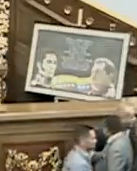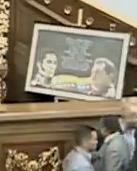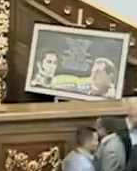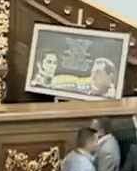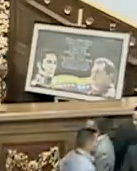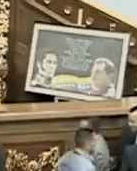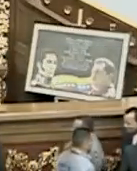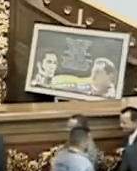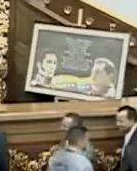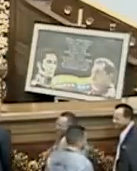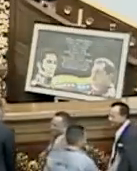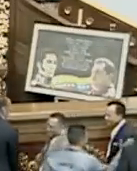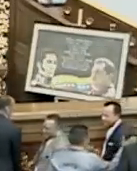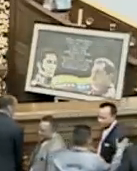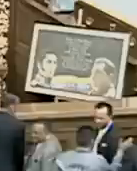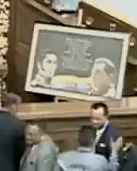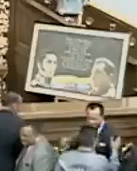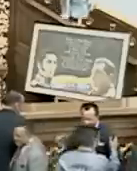quinta resolución número